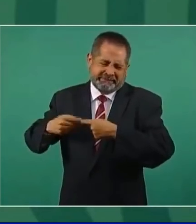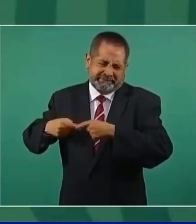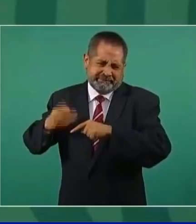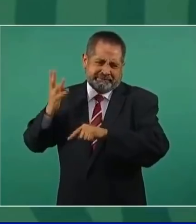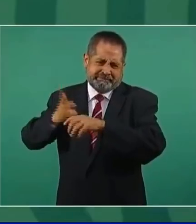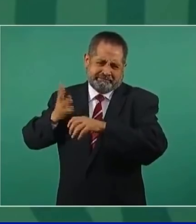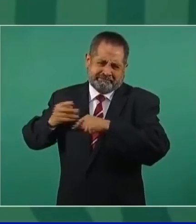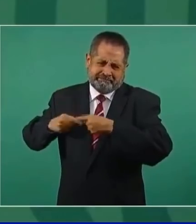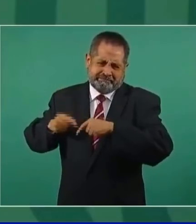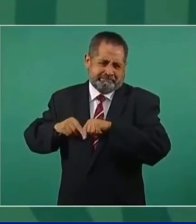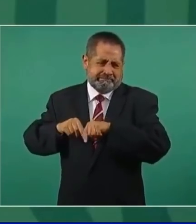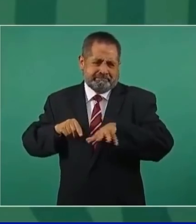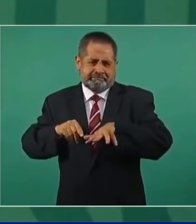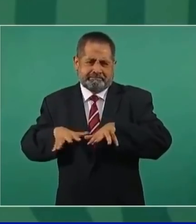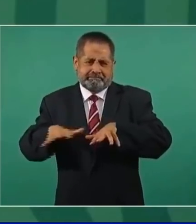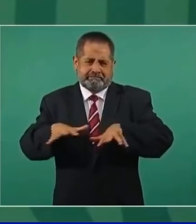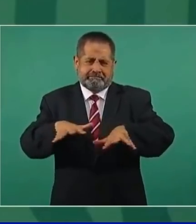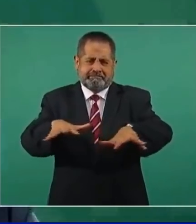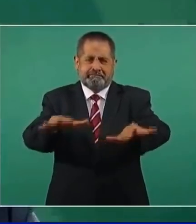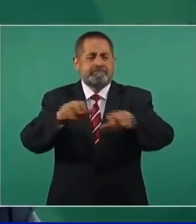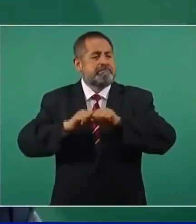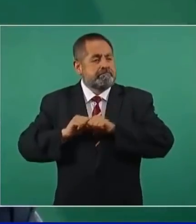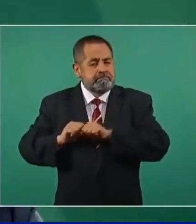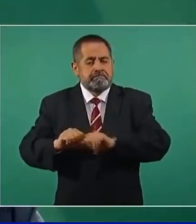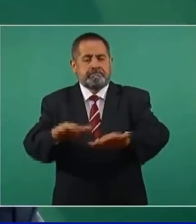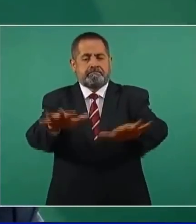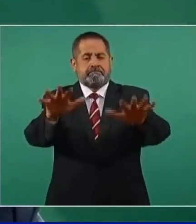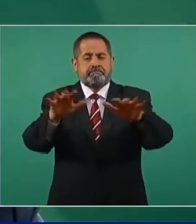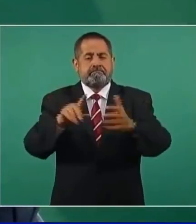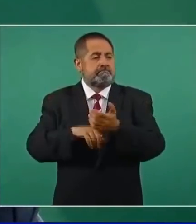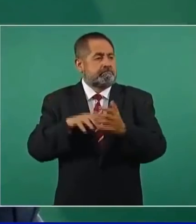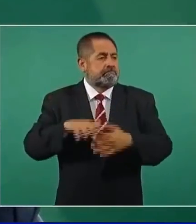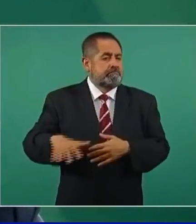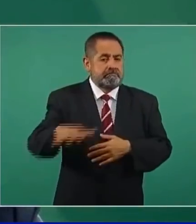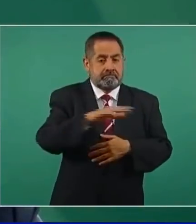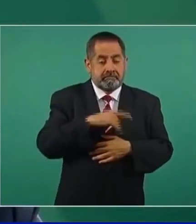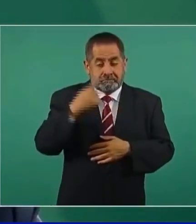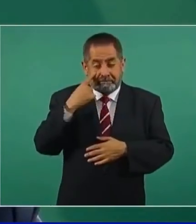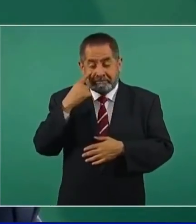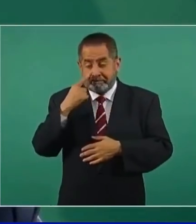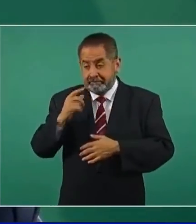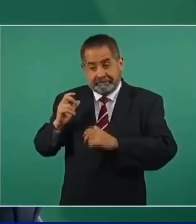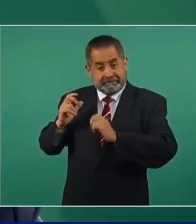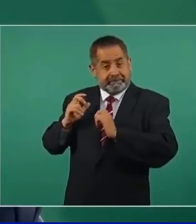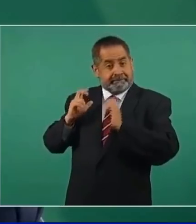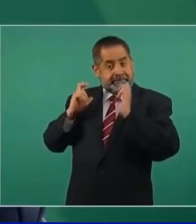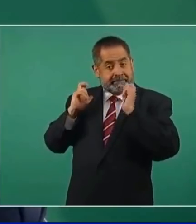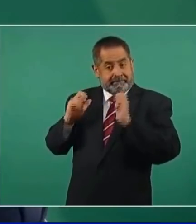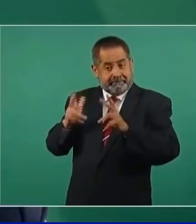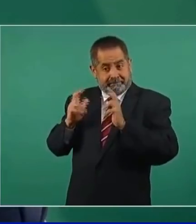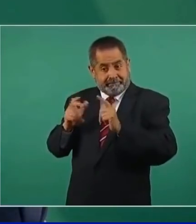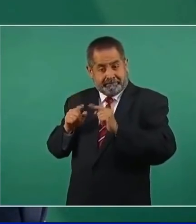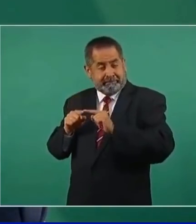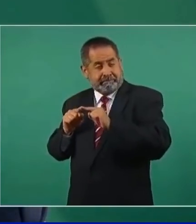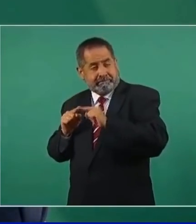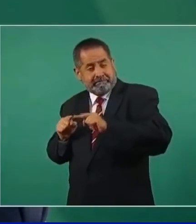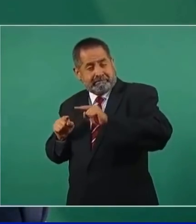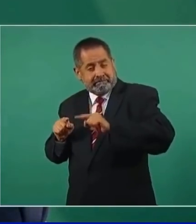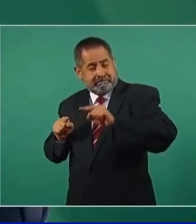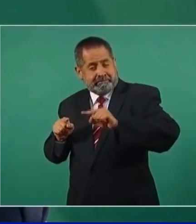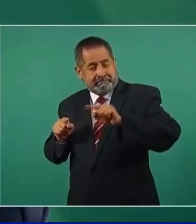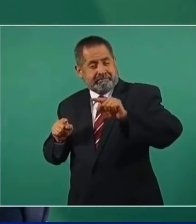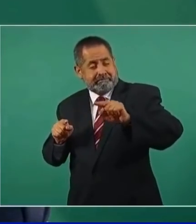se condujo energía eléctrica desde Chiapas hasta Nuevo León